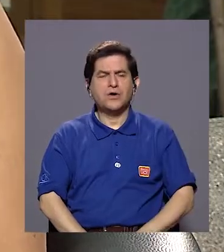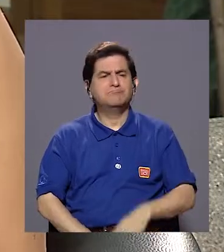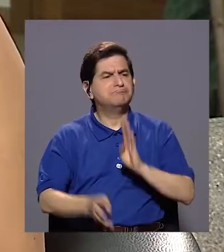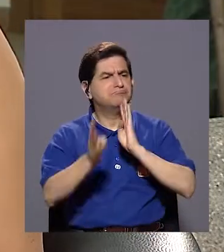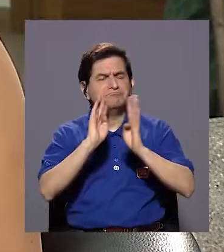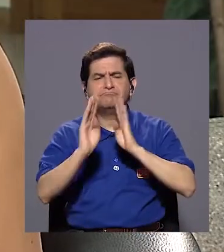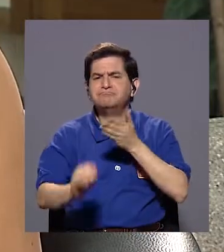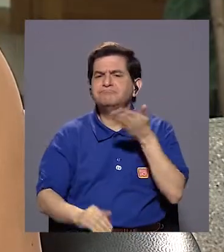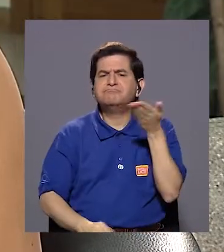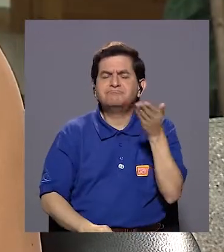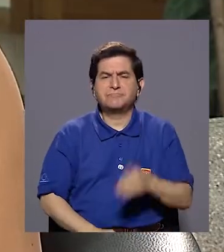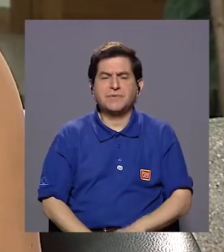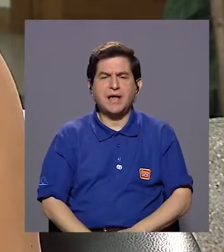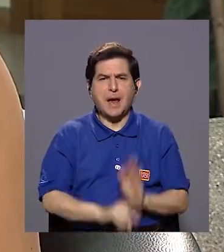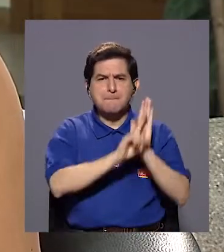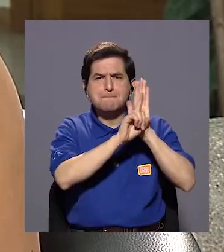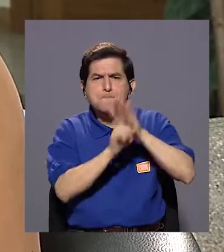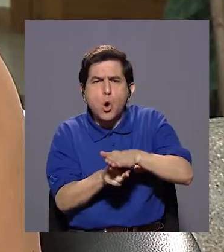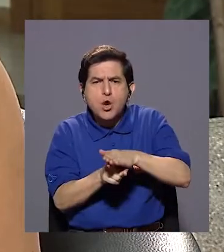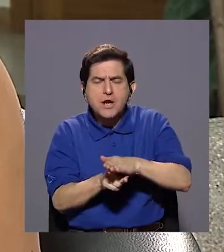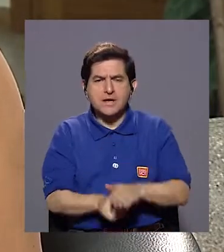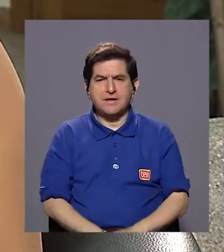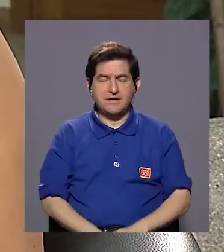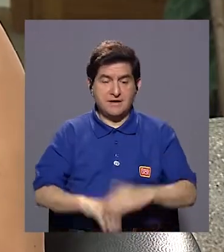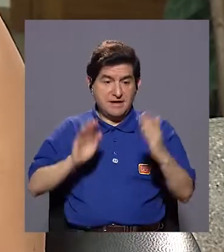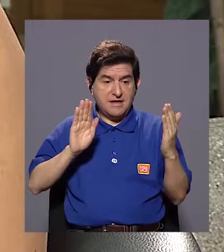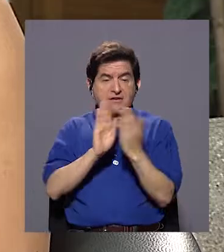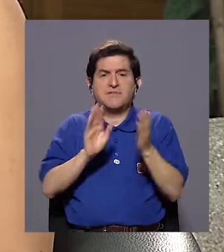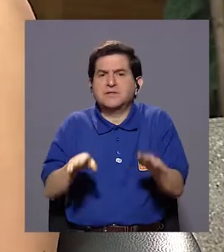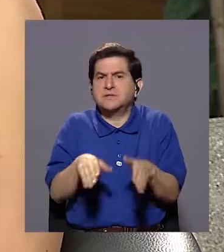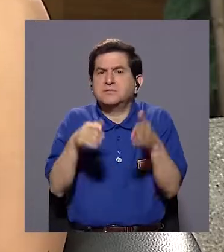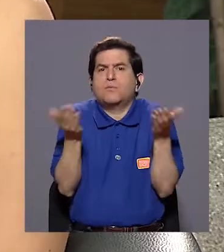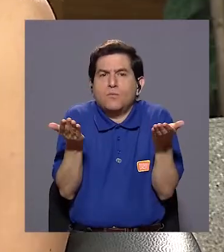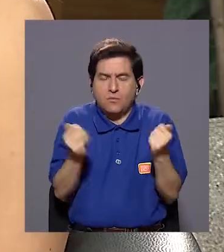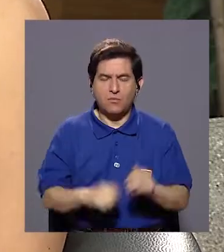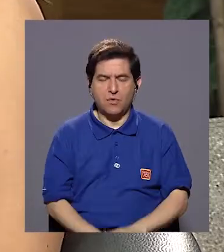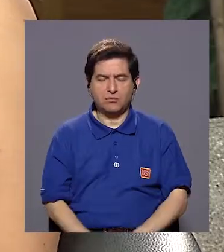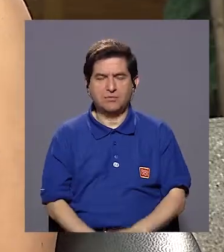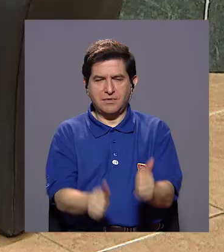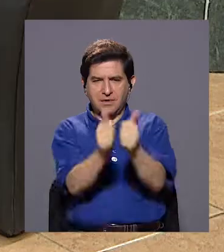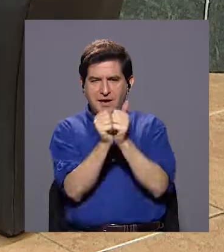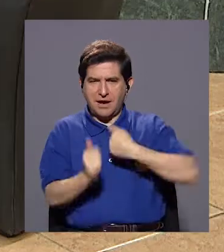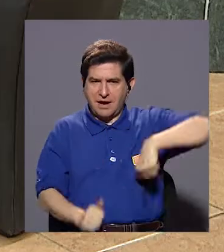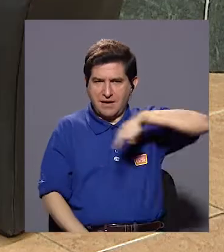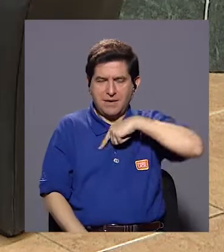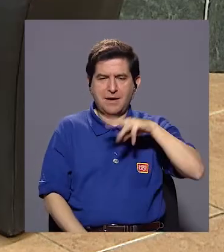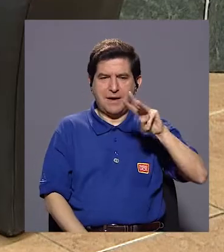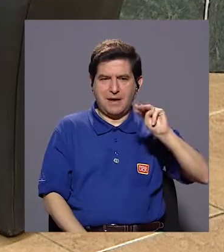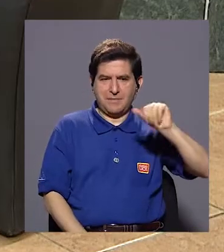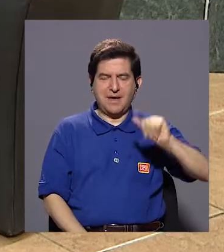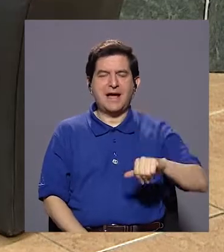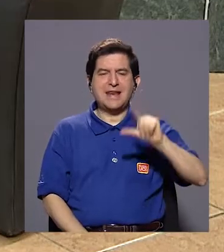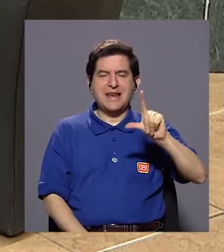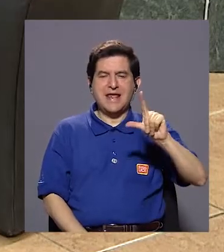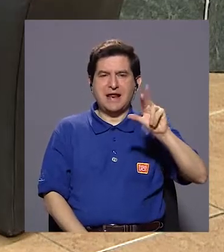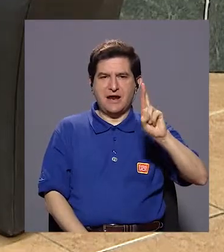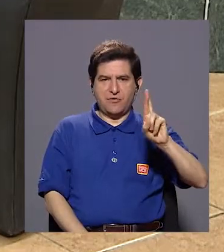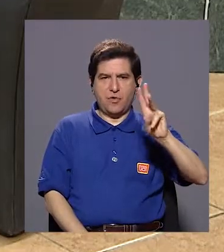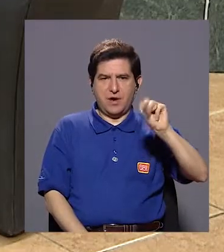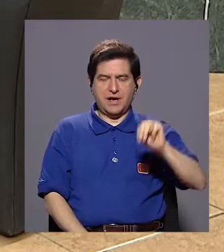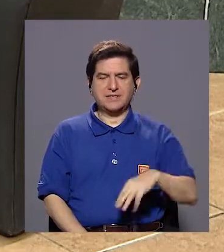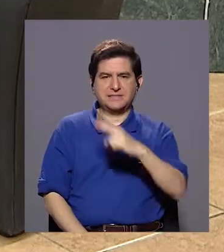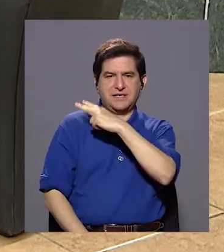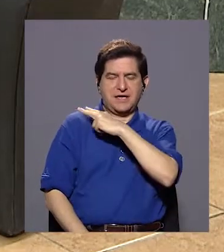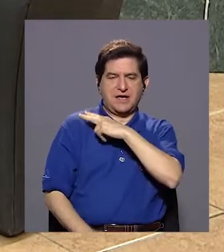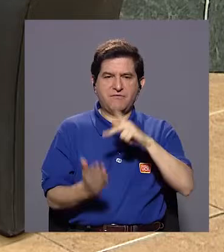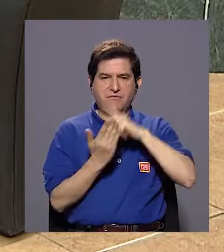vamos a conversar acerca del bullying, actuar frente al bullying. Para ello nos acompaña la máster Liliana Rojas Molina,